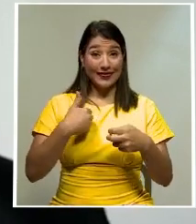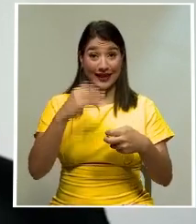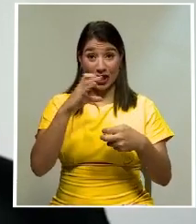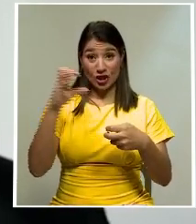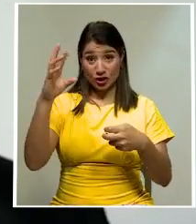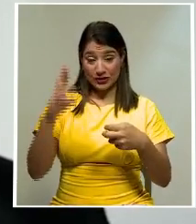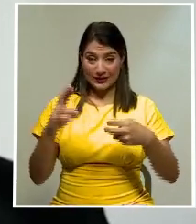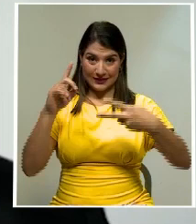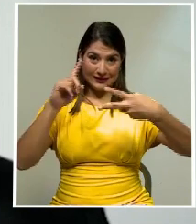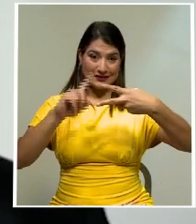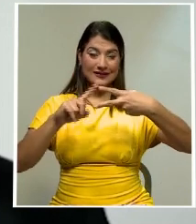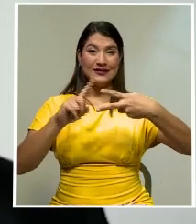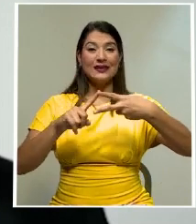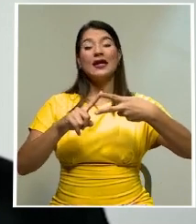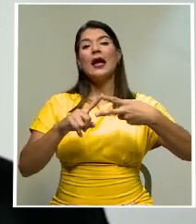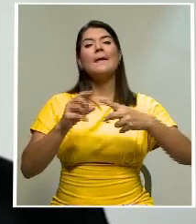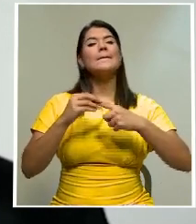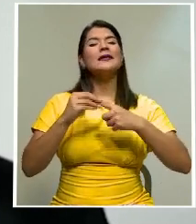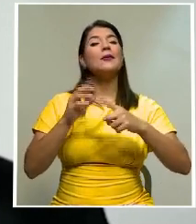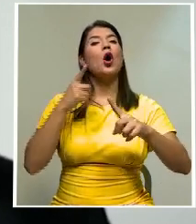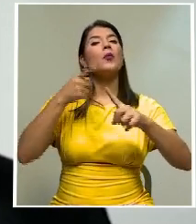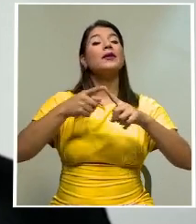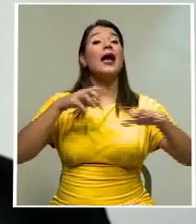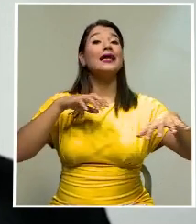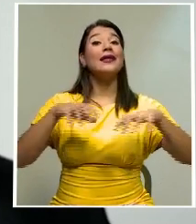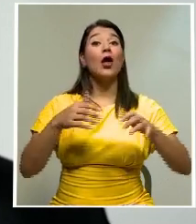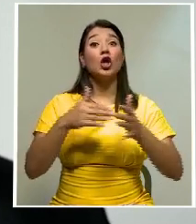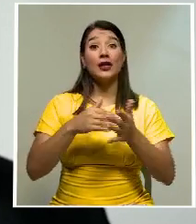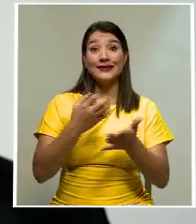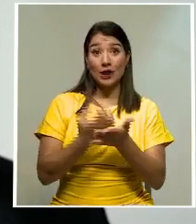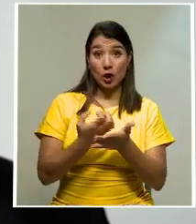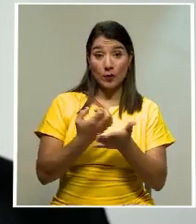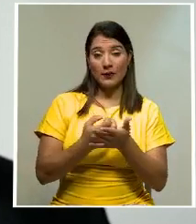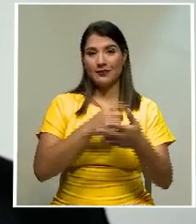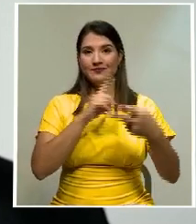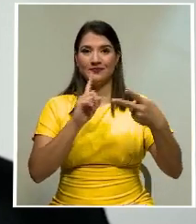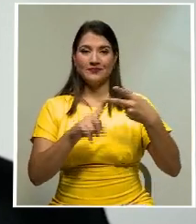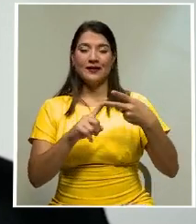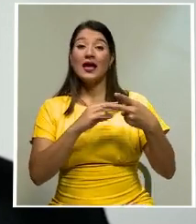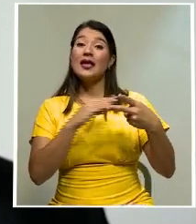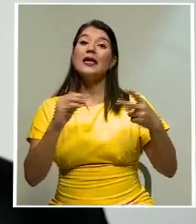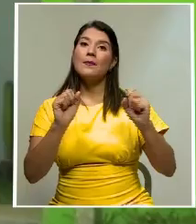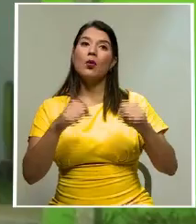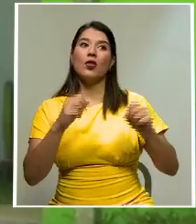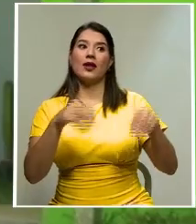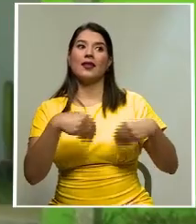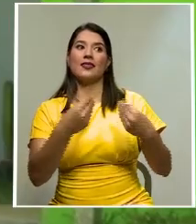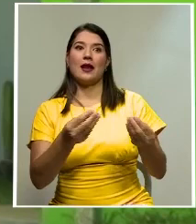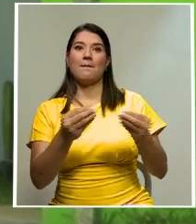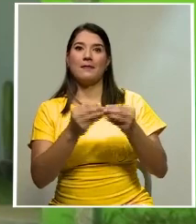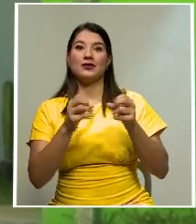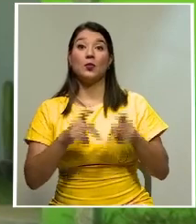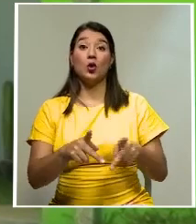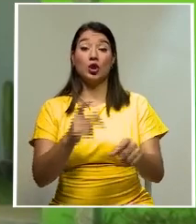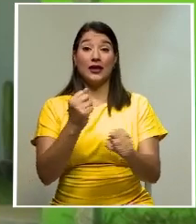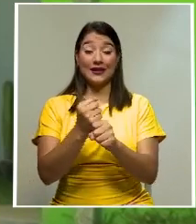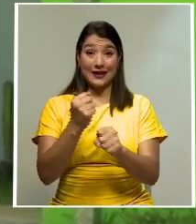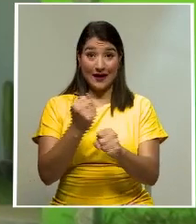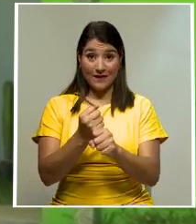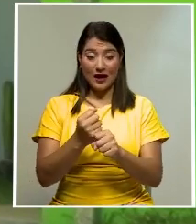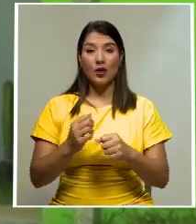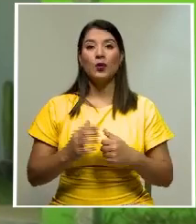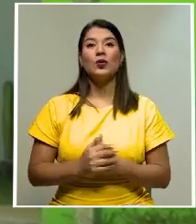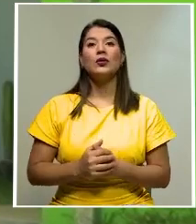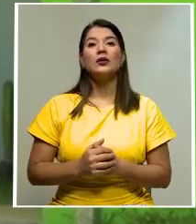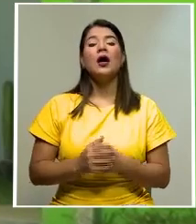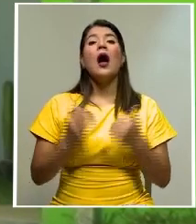el objetivo primario de reactivar la economía y en segundo término, la generación de empleo. Desde el bloque de vivienda